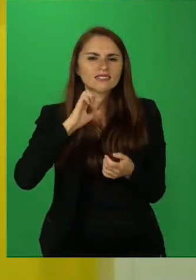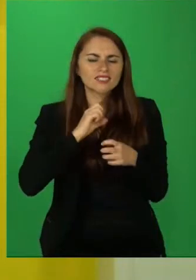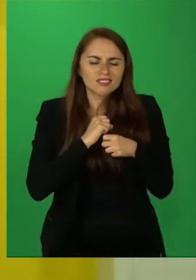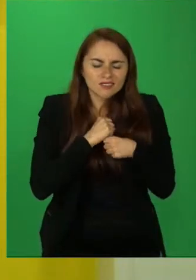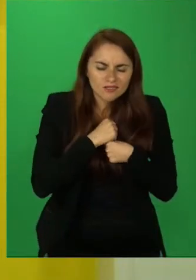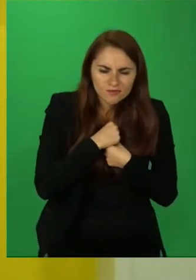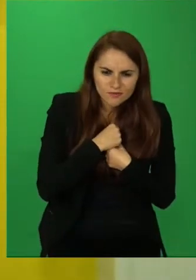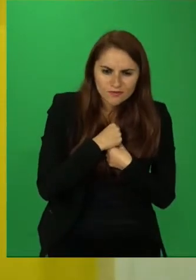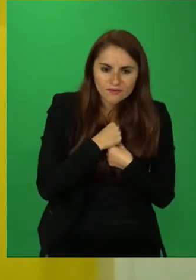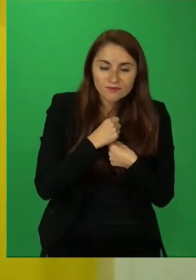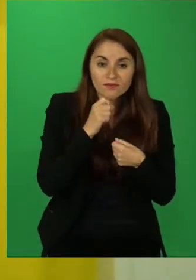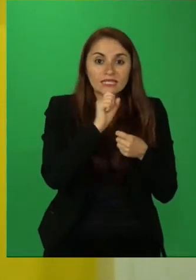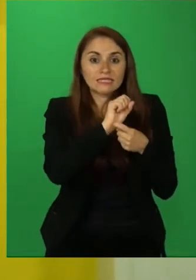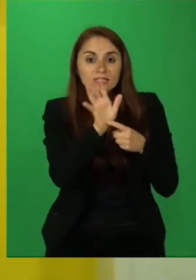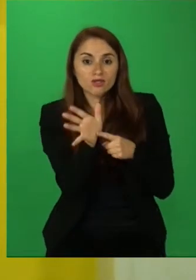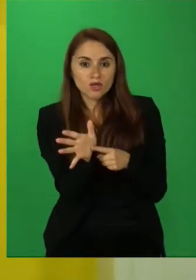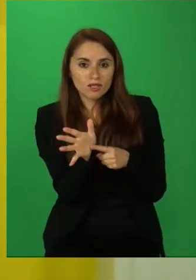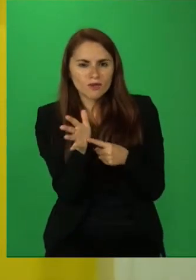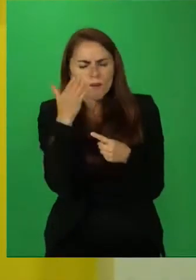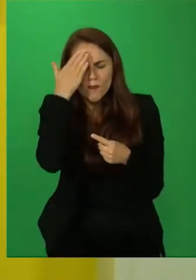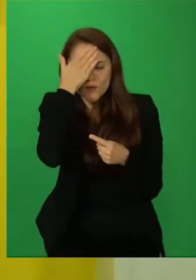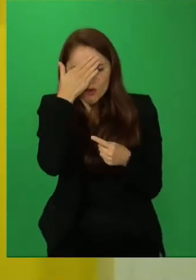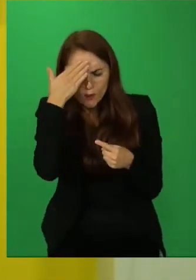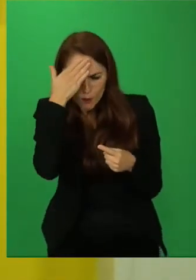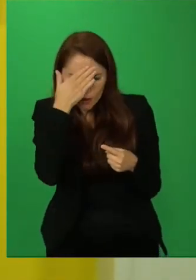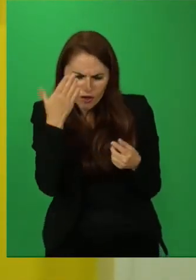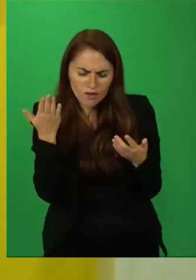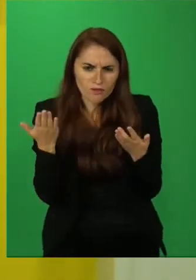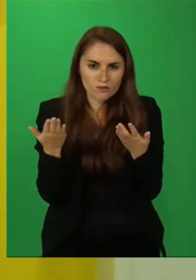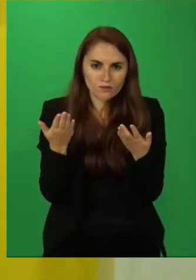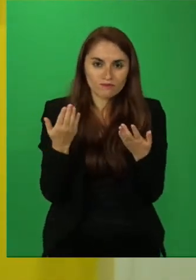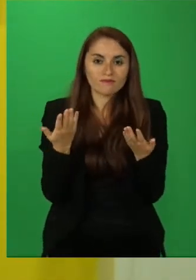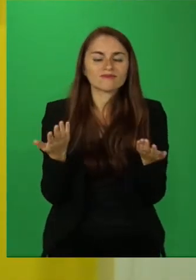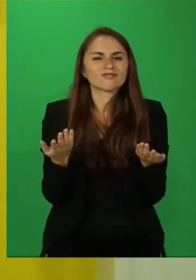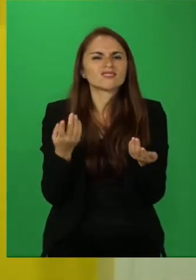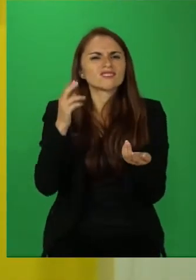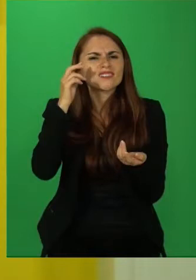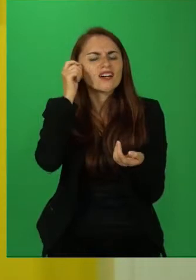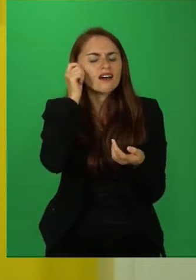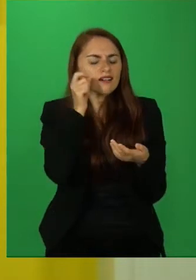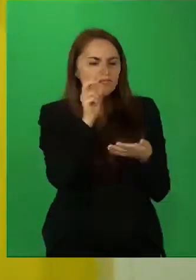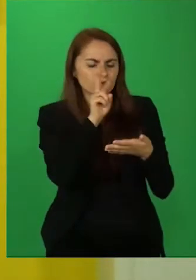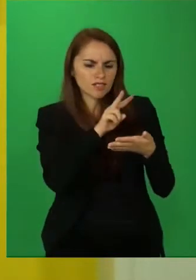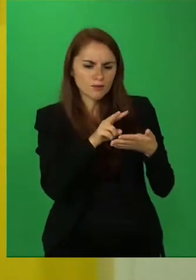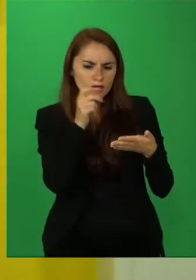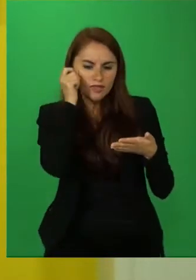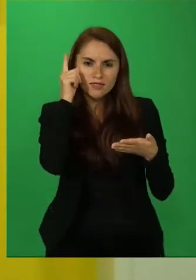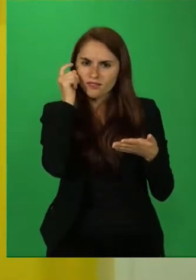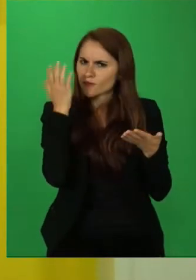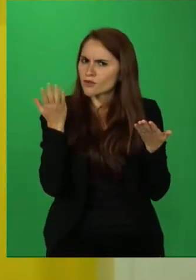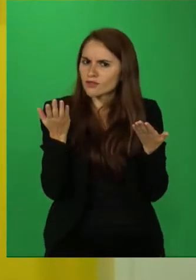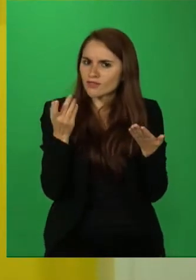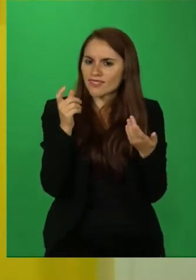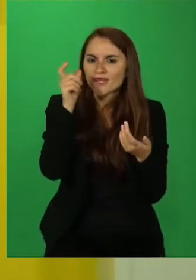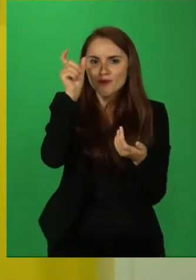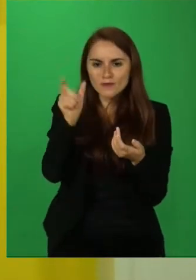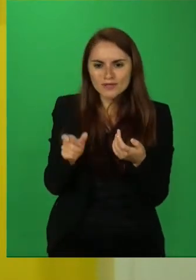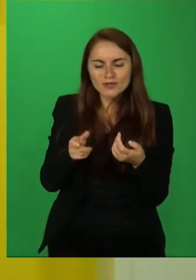preocupante, ¿cierto? ¿Qué conclusión podemos sacar de esto? De que Joaquín Phoenix habla de que hay